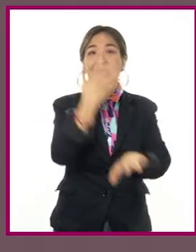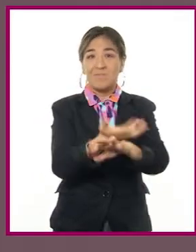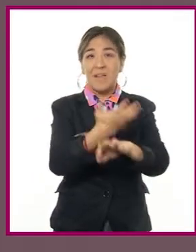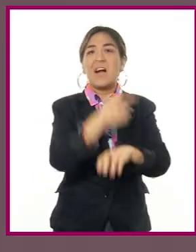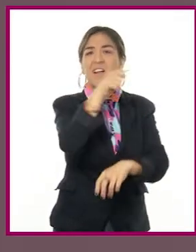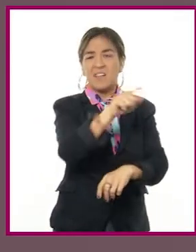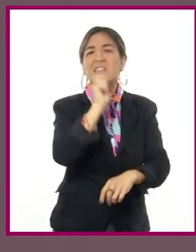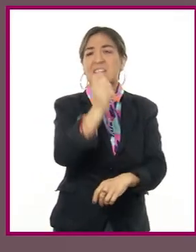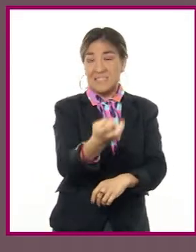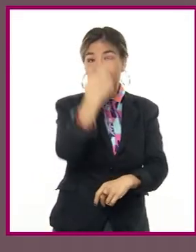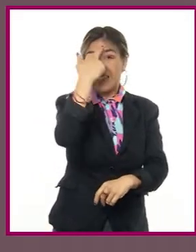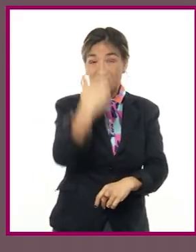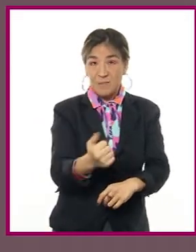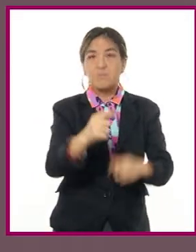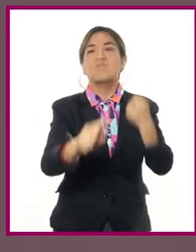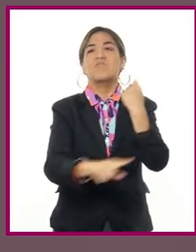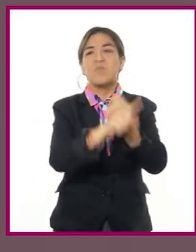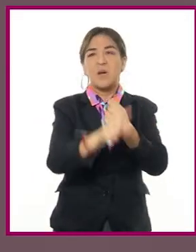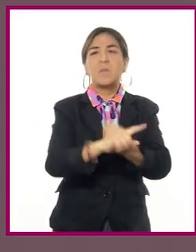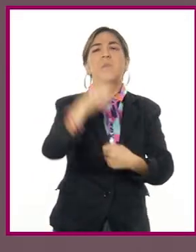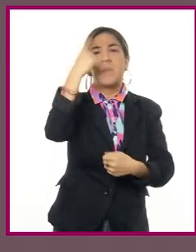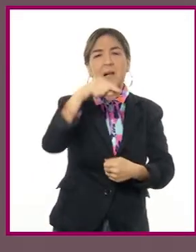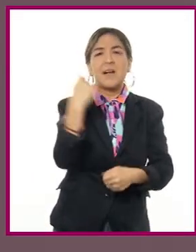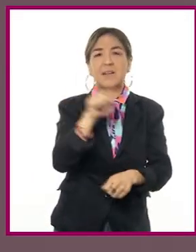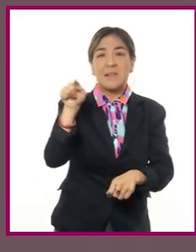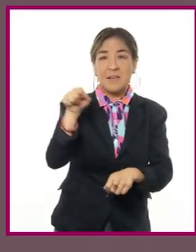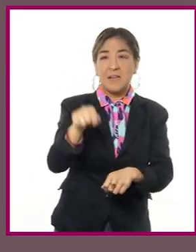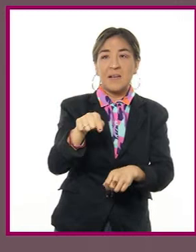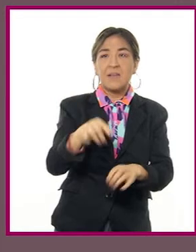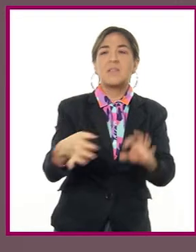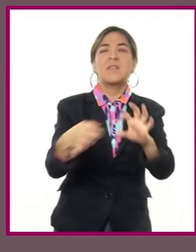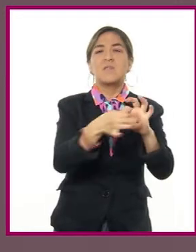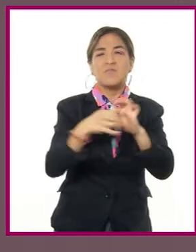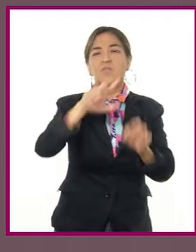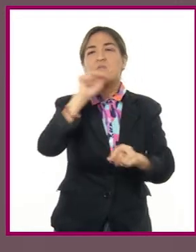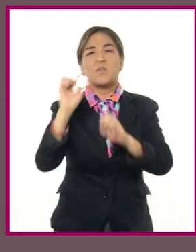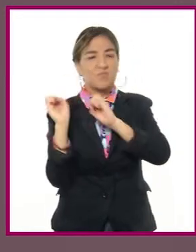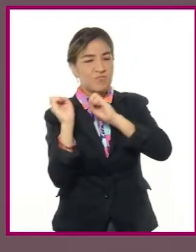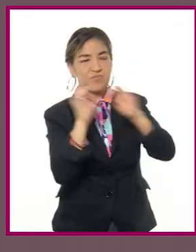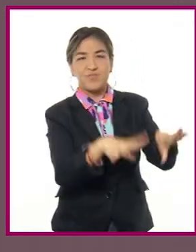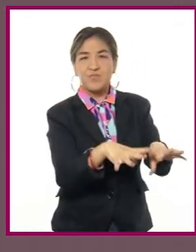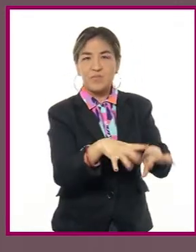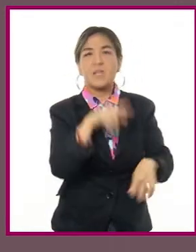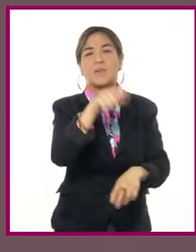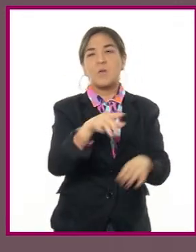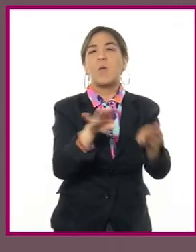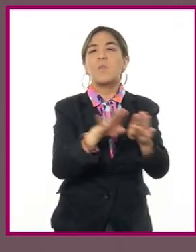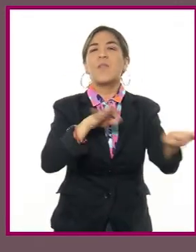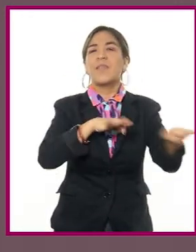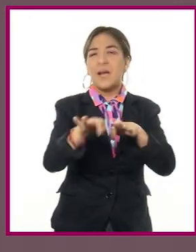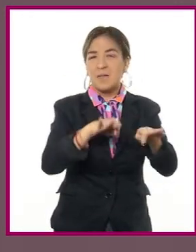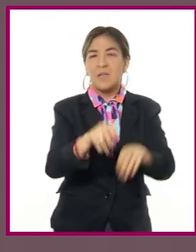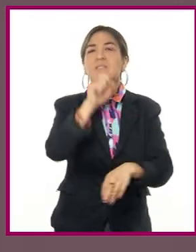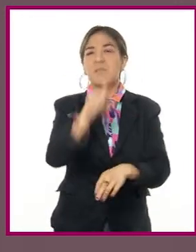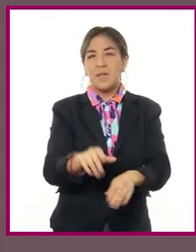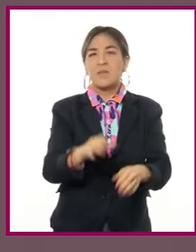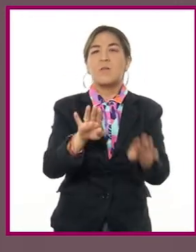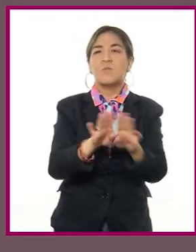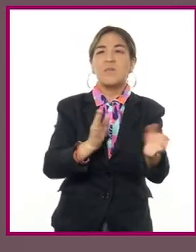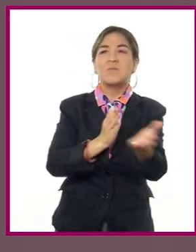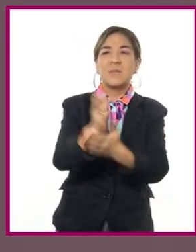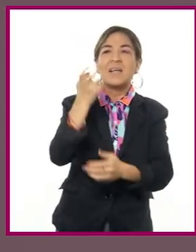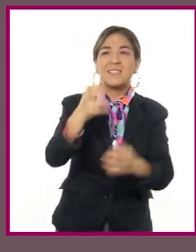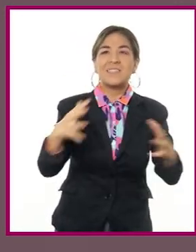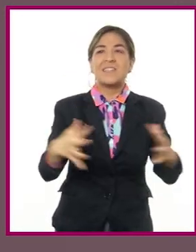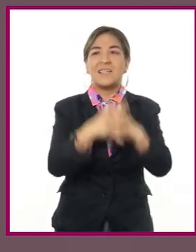fueron los elementos determinantes para que los Estados Unidos abandonaran su neutralidad e ingresaran a la Primera